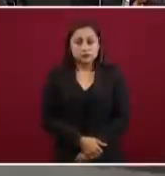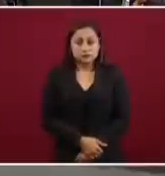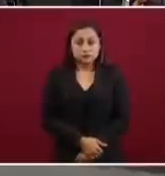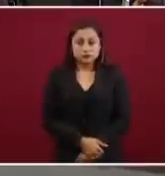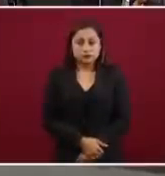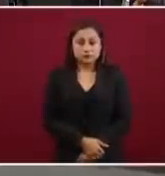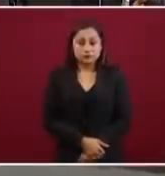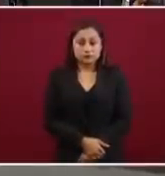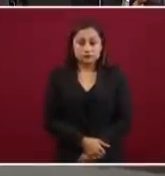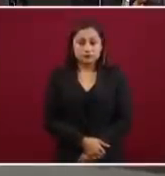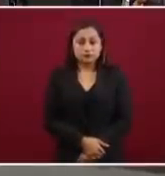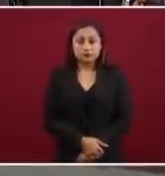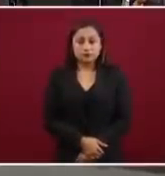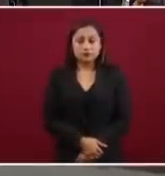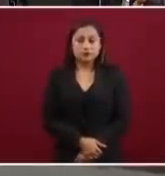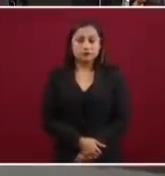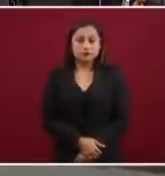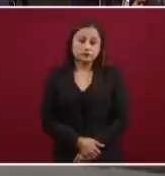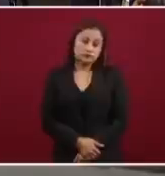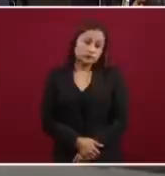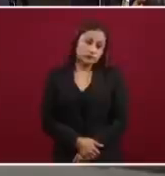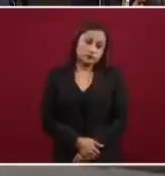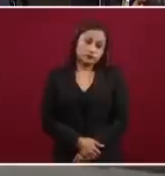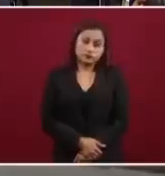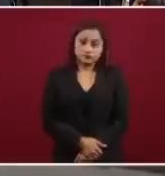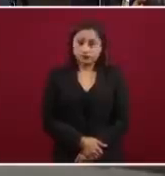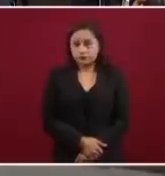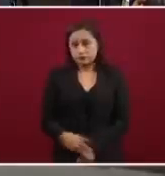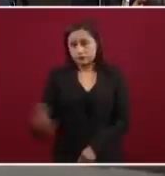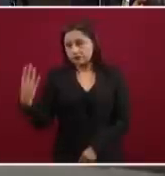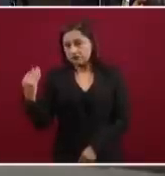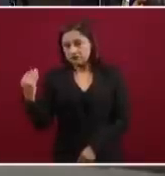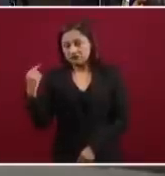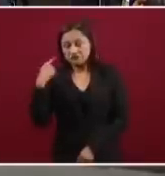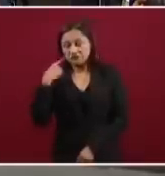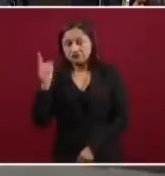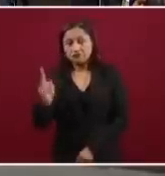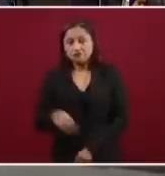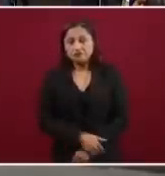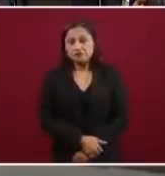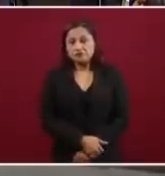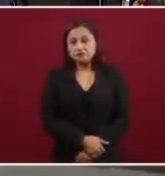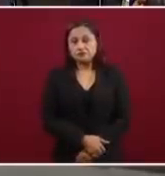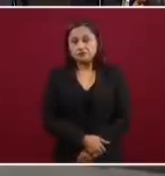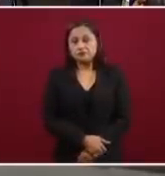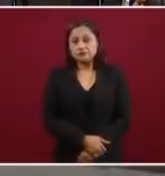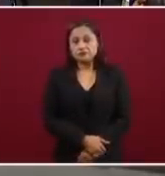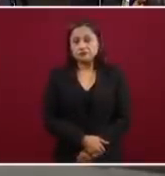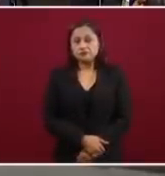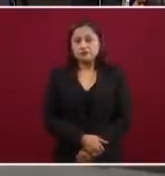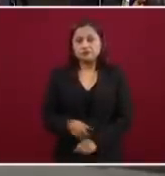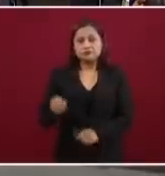¿Venía integrado en el proyecto que hizo el Ejecutivo desde un principio? ¿Cuál reporte?